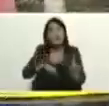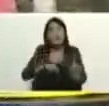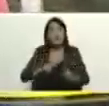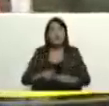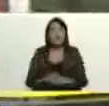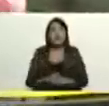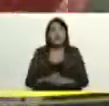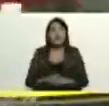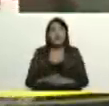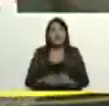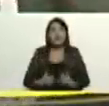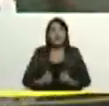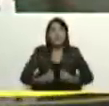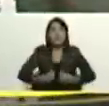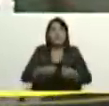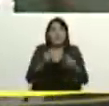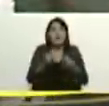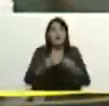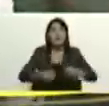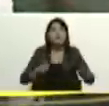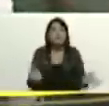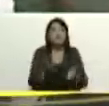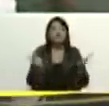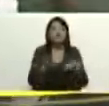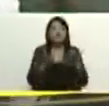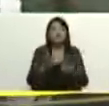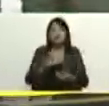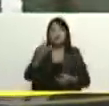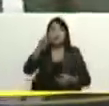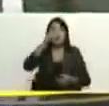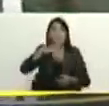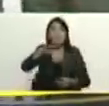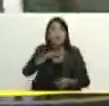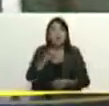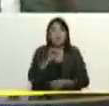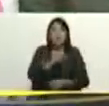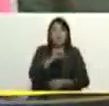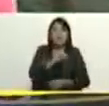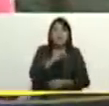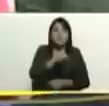Campañas para promover el miedo en el pueblo, en el hombre y la mujer de a pie.